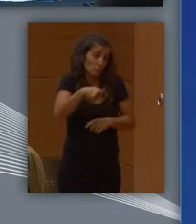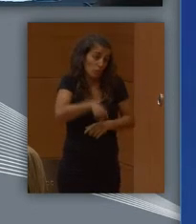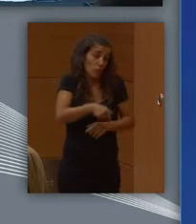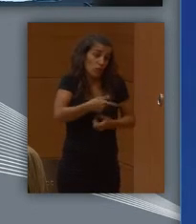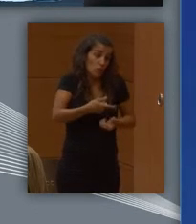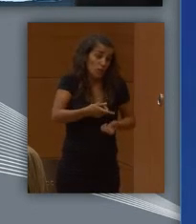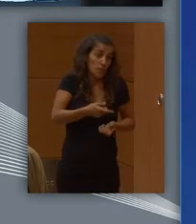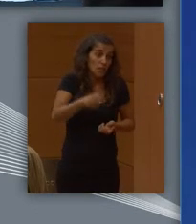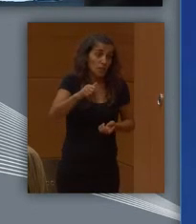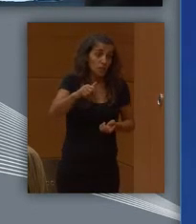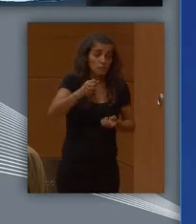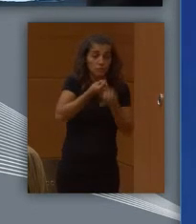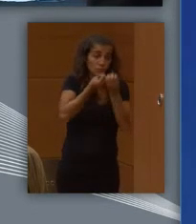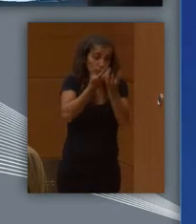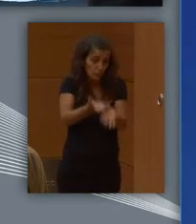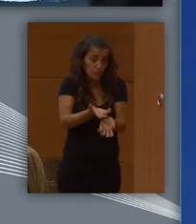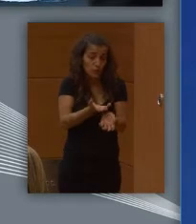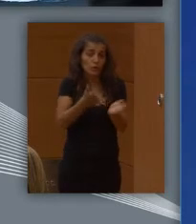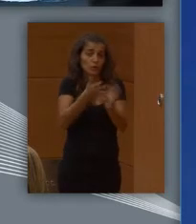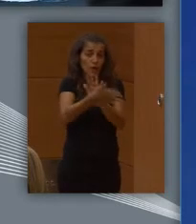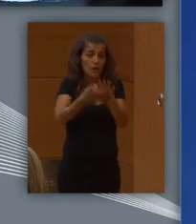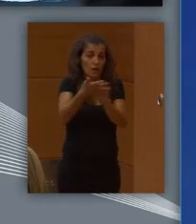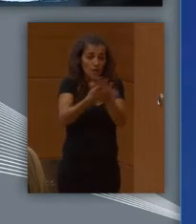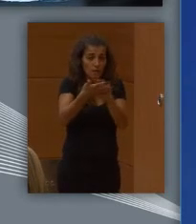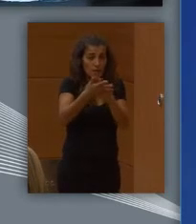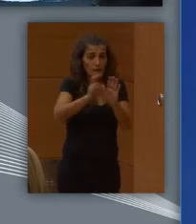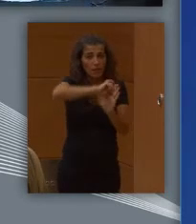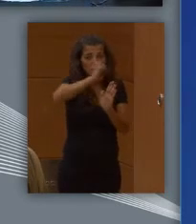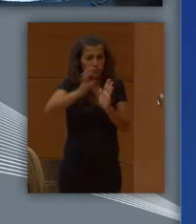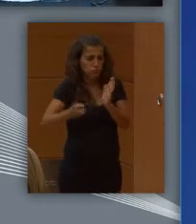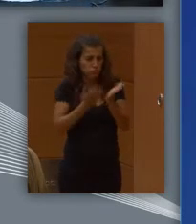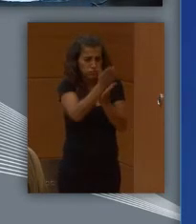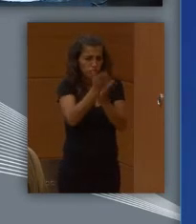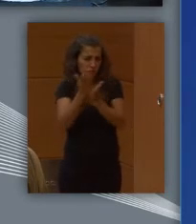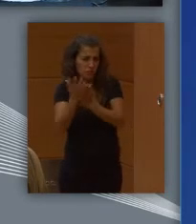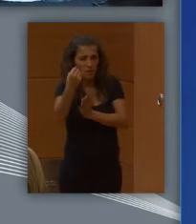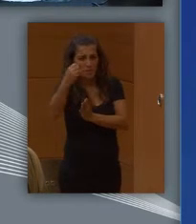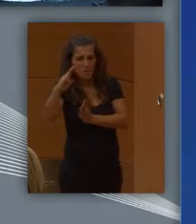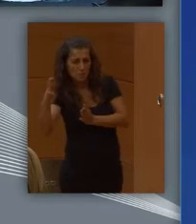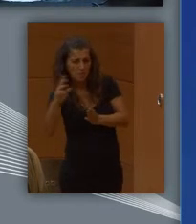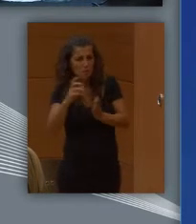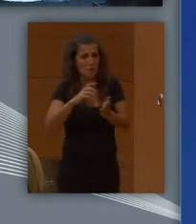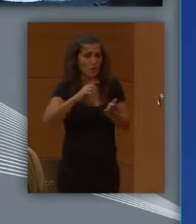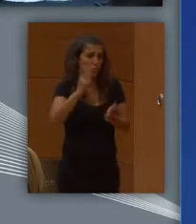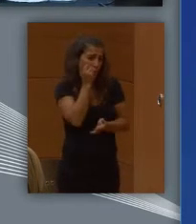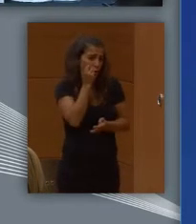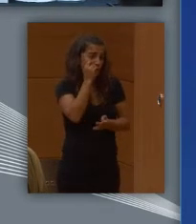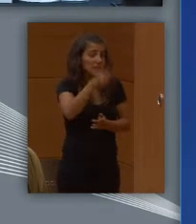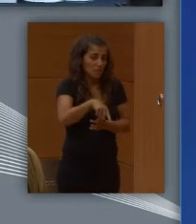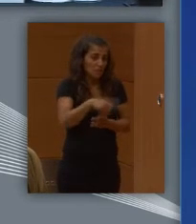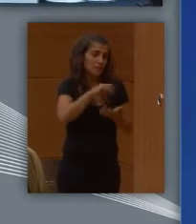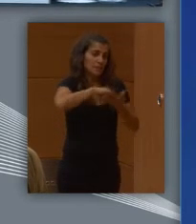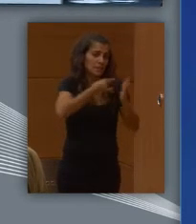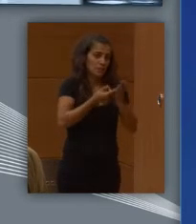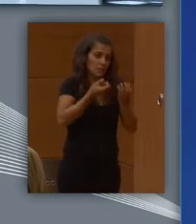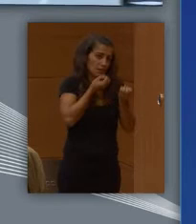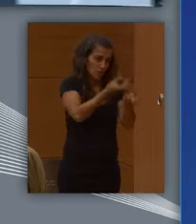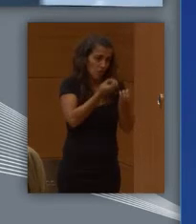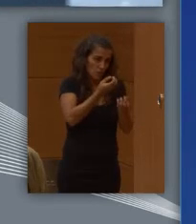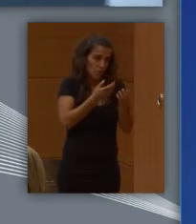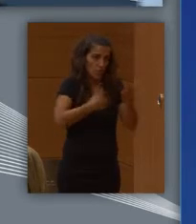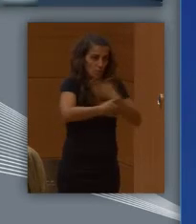nos va a hablar de las múltiples aplicaciones móviles y sistemas de información que están desarrollando para los viajeros. Cuando